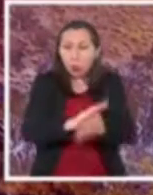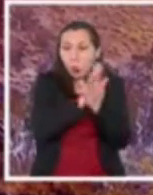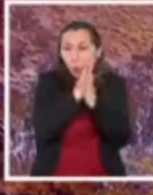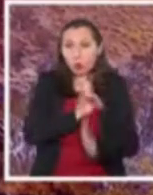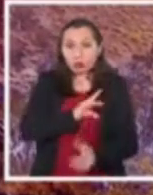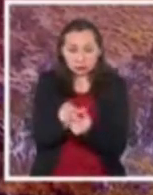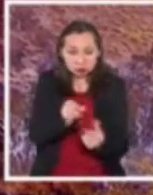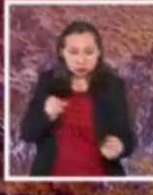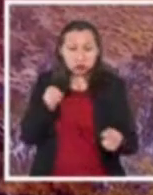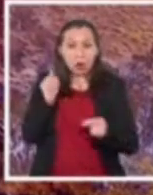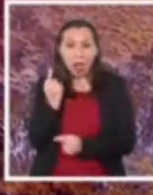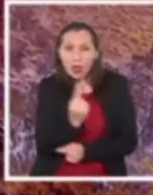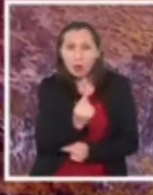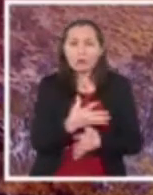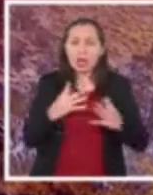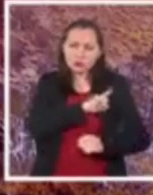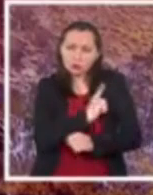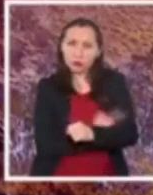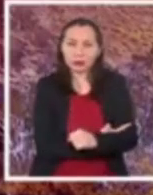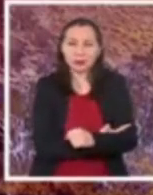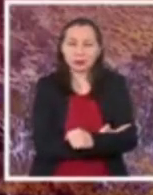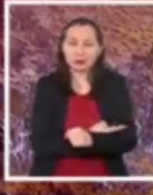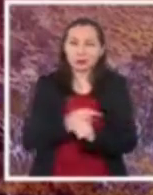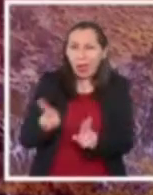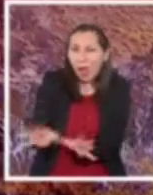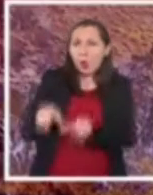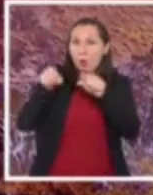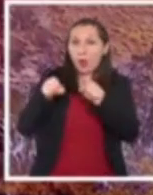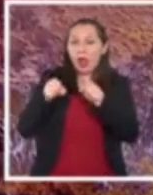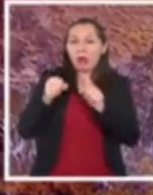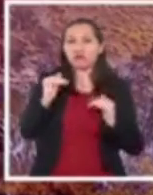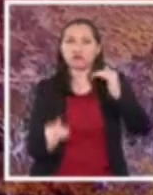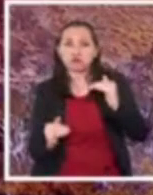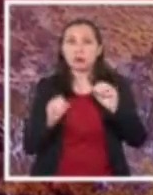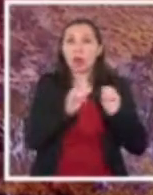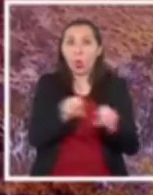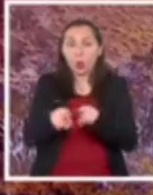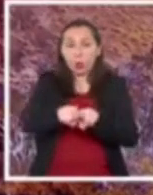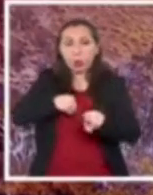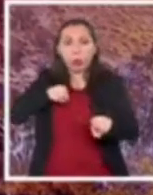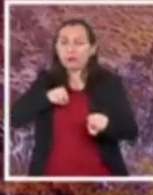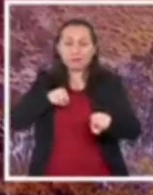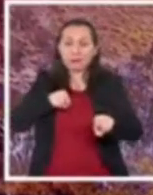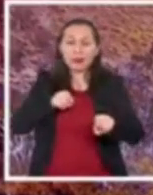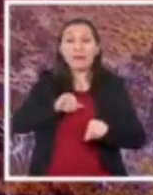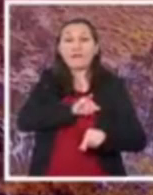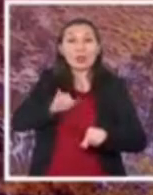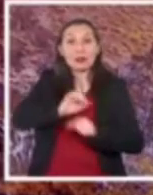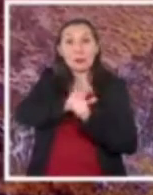de chile para que las regiones sean más fuertes recuperar la brecha educativa postpandemia y que nuestros estudiantes